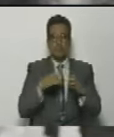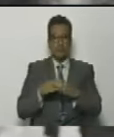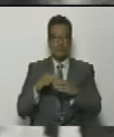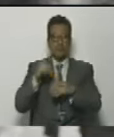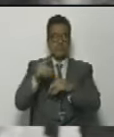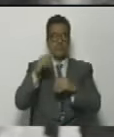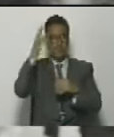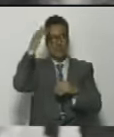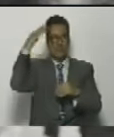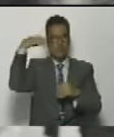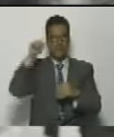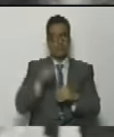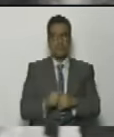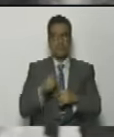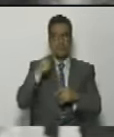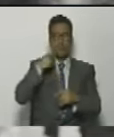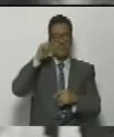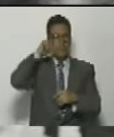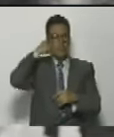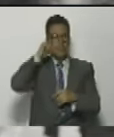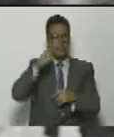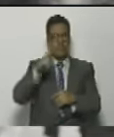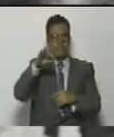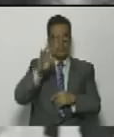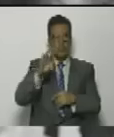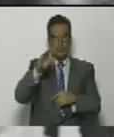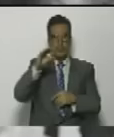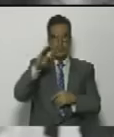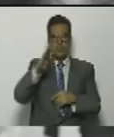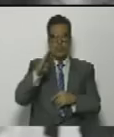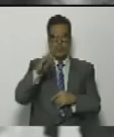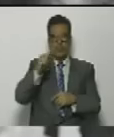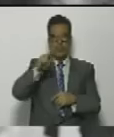cual le renunció, porque recordemos que Fabricio Ojeda fue